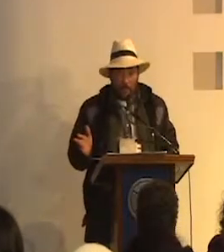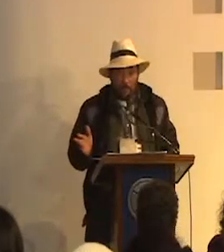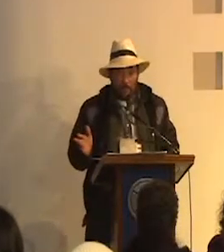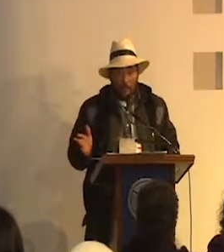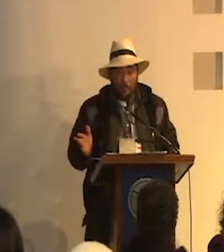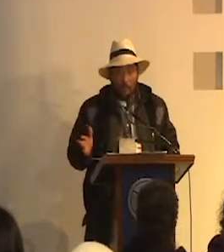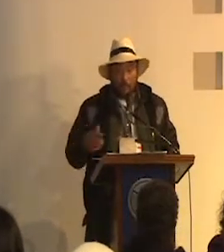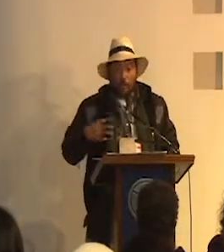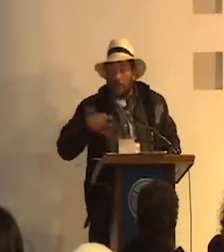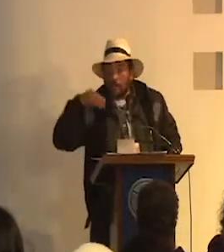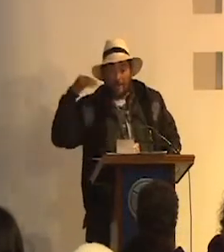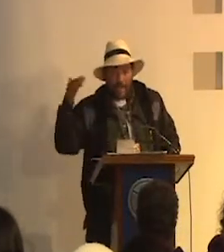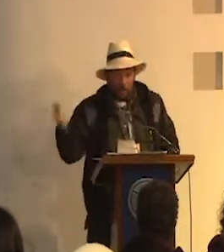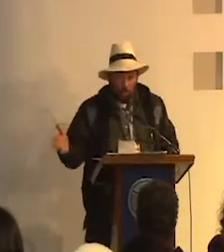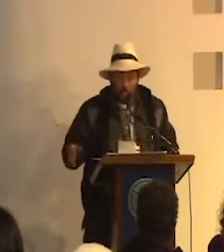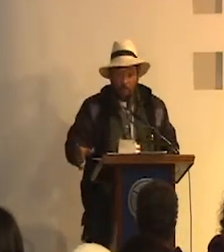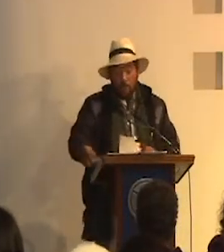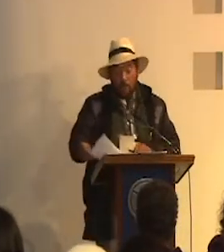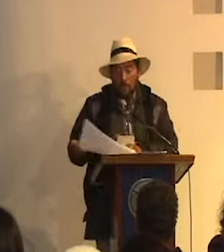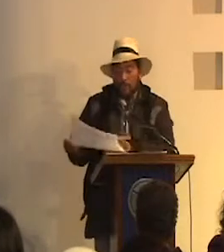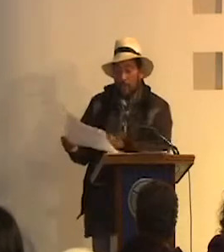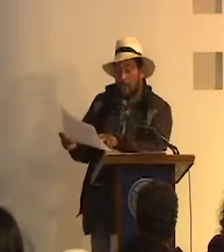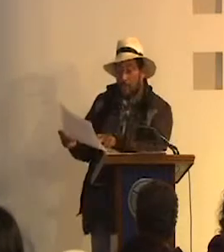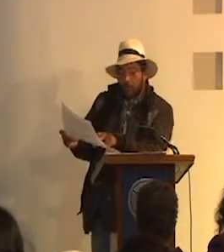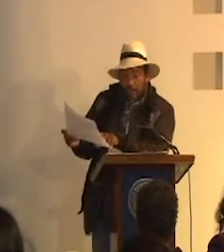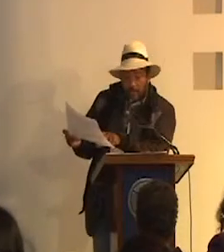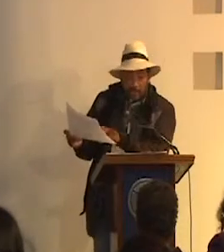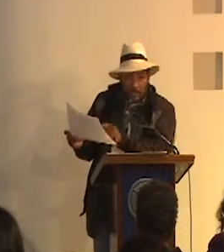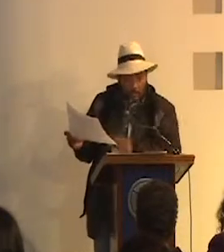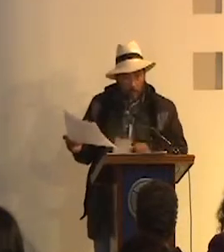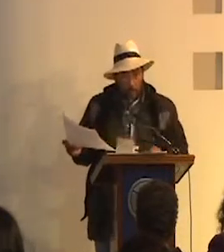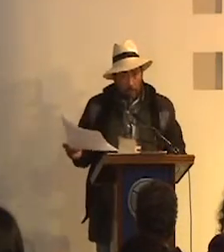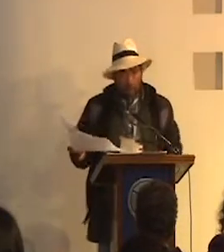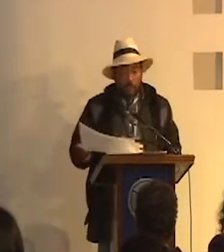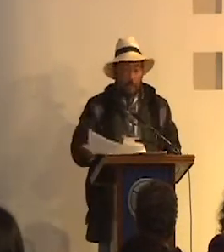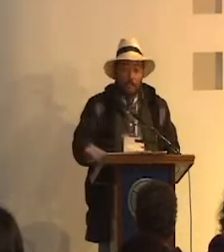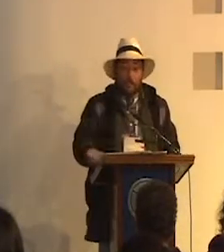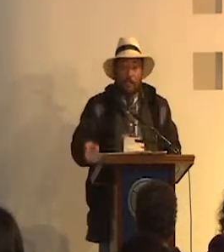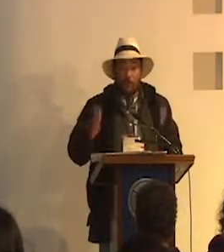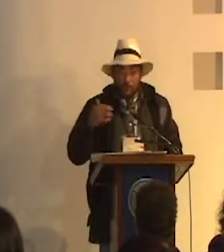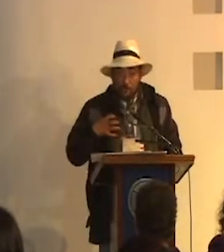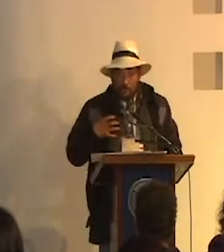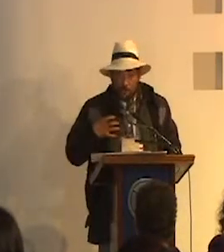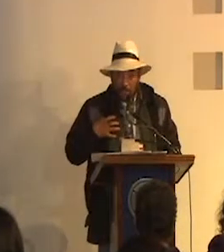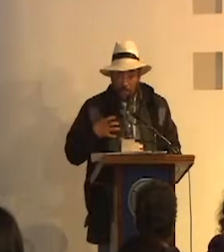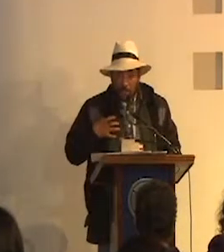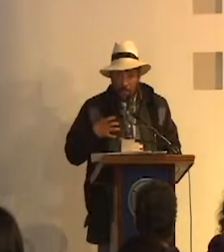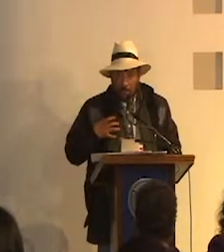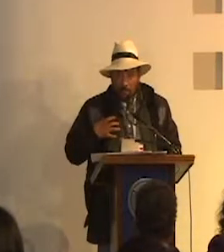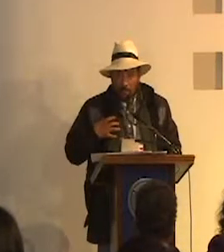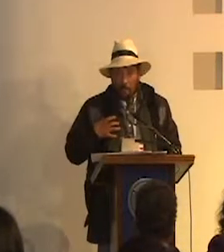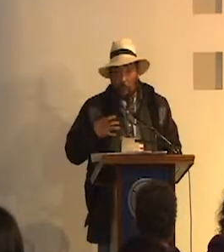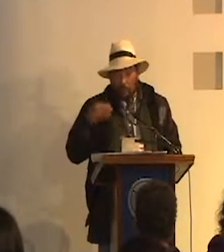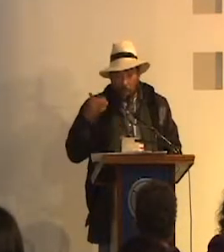Porque les sale más barato, porque no tienen ya que comprarnos. Nosotros estamos pidiendo restitución y reubicación. Yo tengo una finca de 200 hectáreas, me